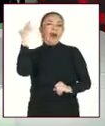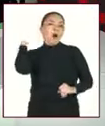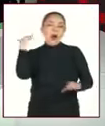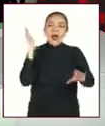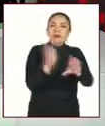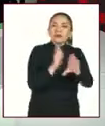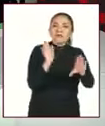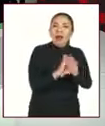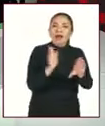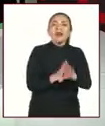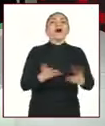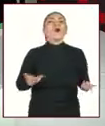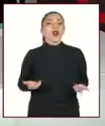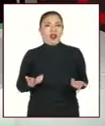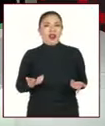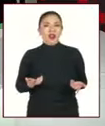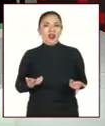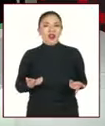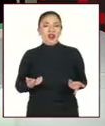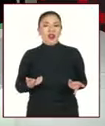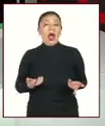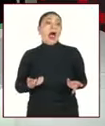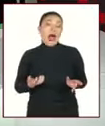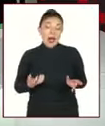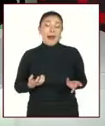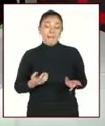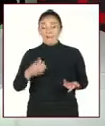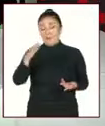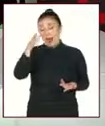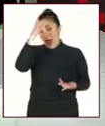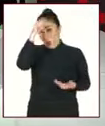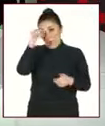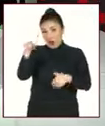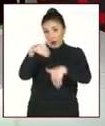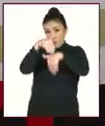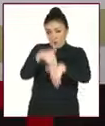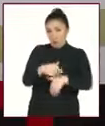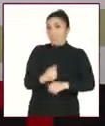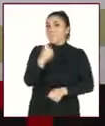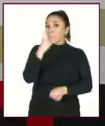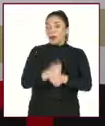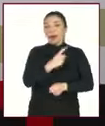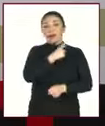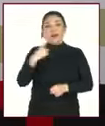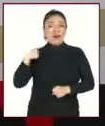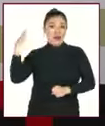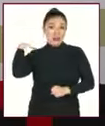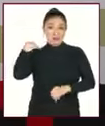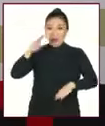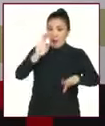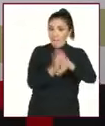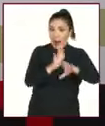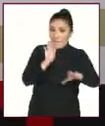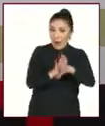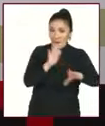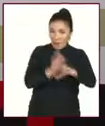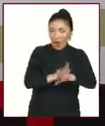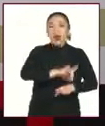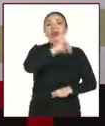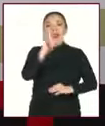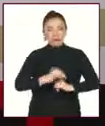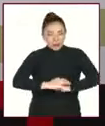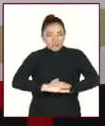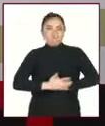espalda? En cuanto a la guía, es primero las palmaditas y posteriormente la maniobra.